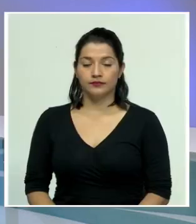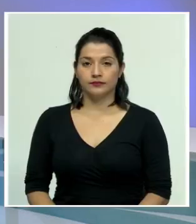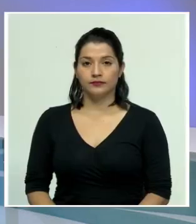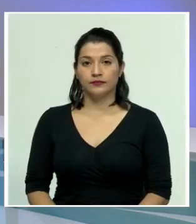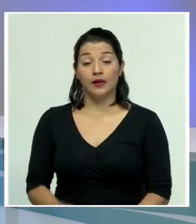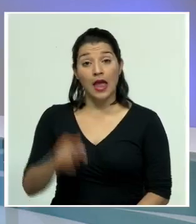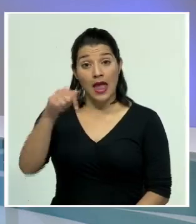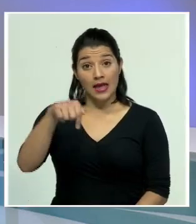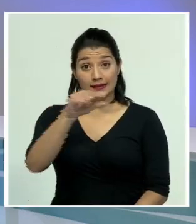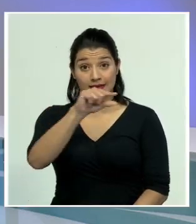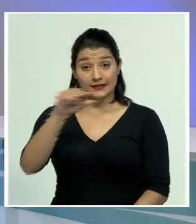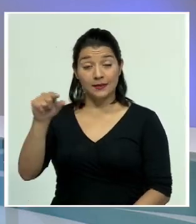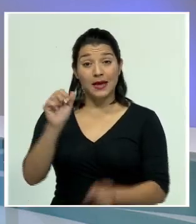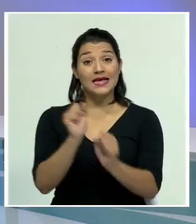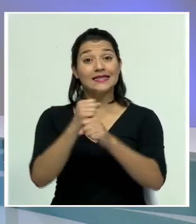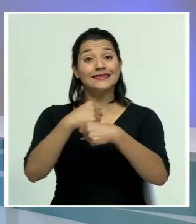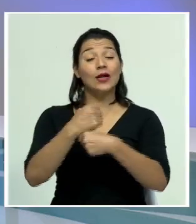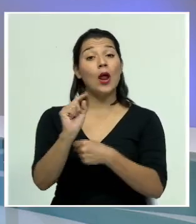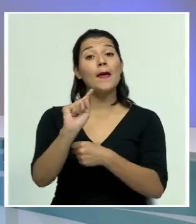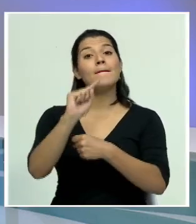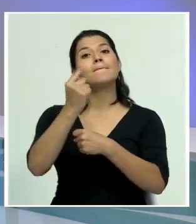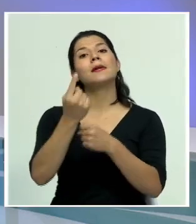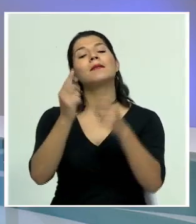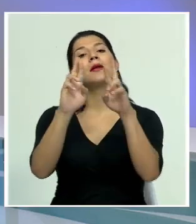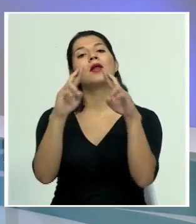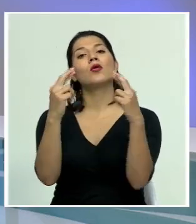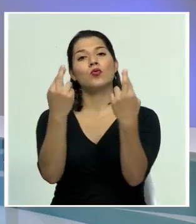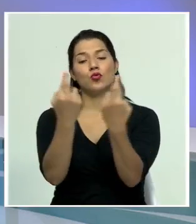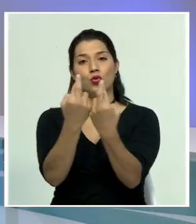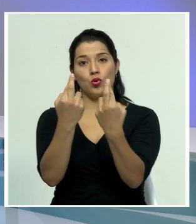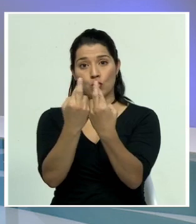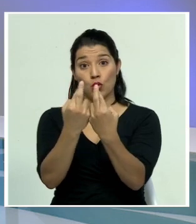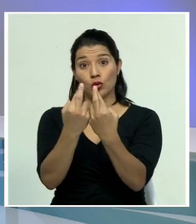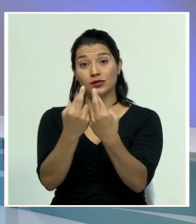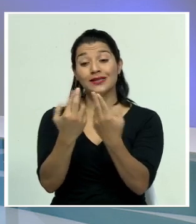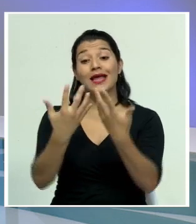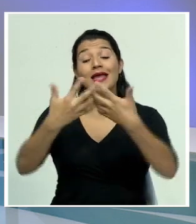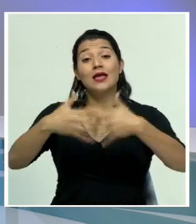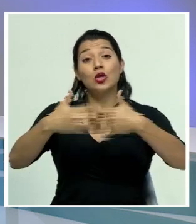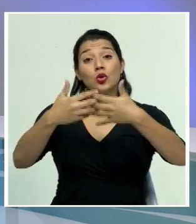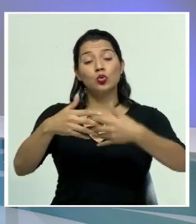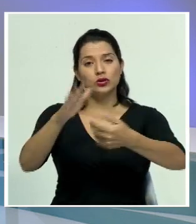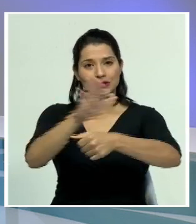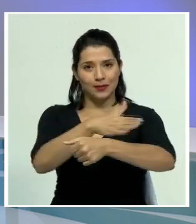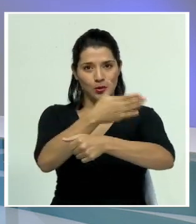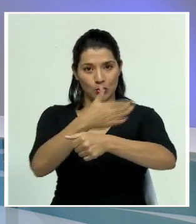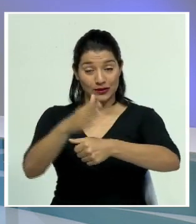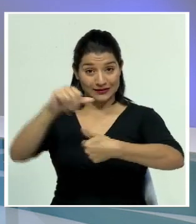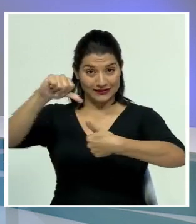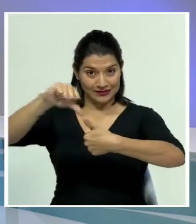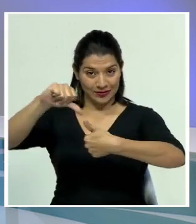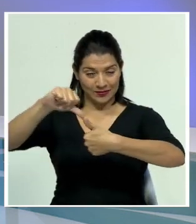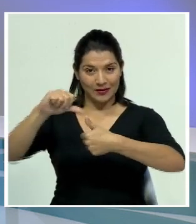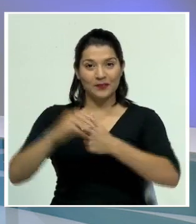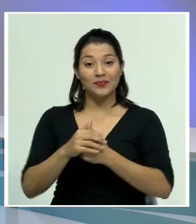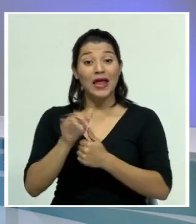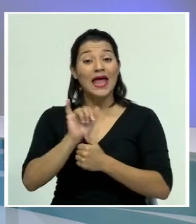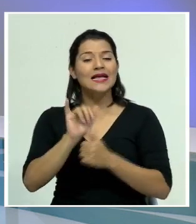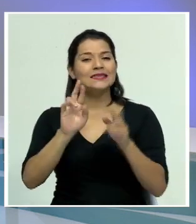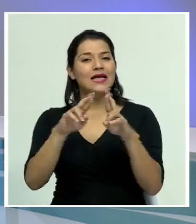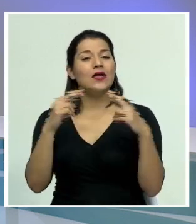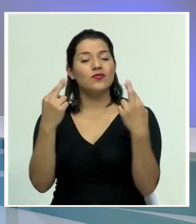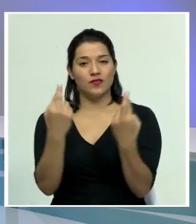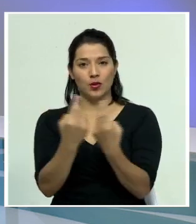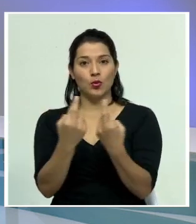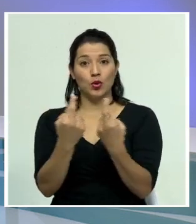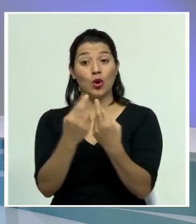Esta semana se realizó el primer encuentro LATMUS, el primer encuentro de industria musical de la región centroamericana. La reunión es